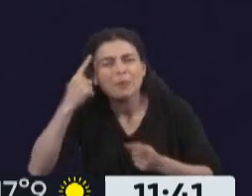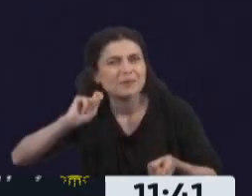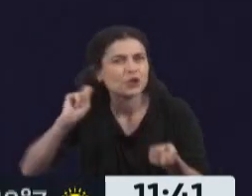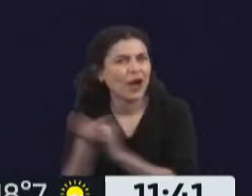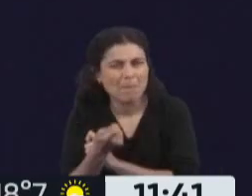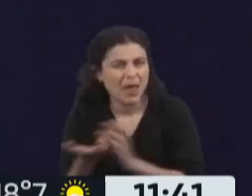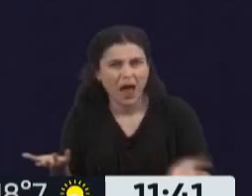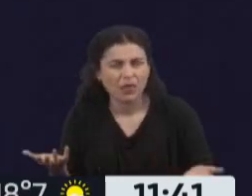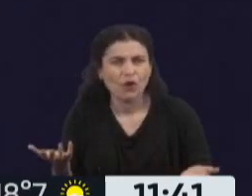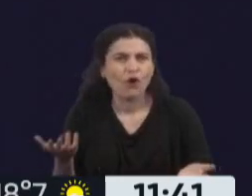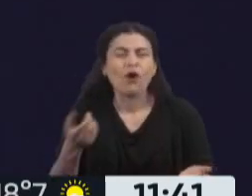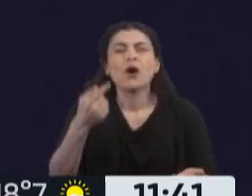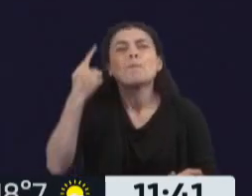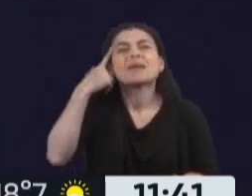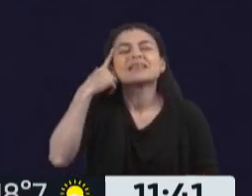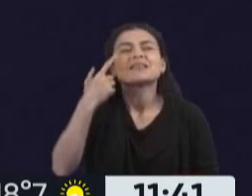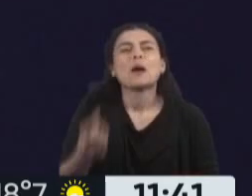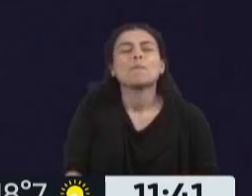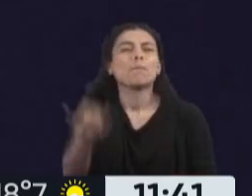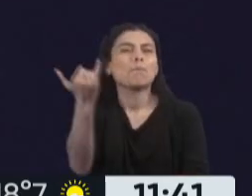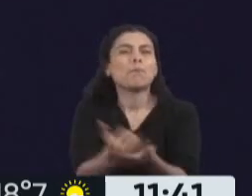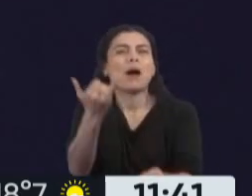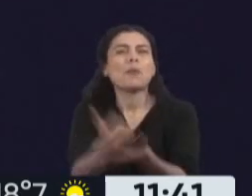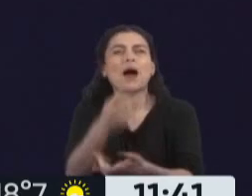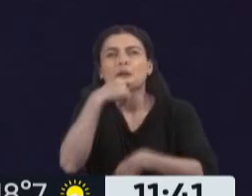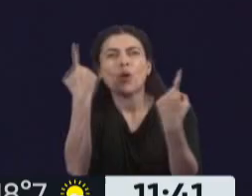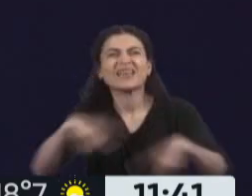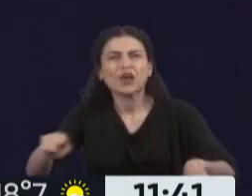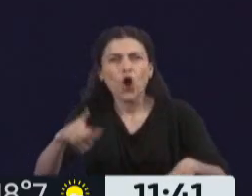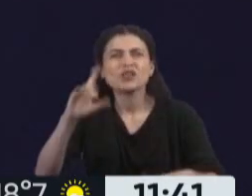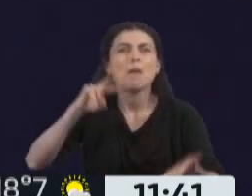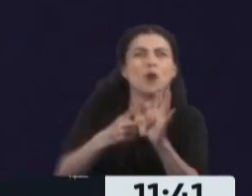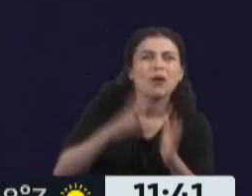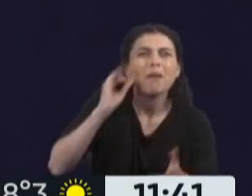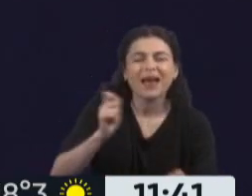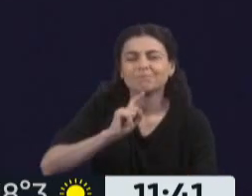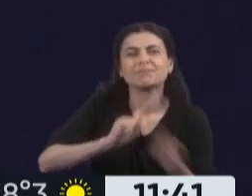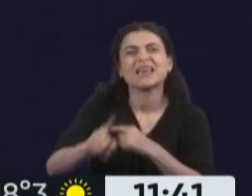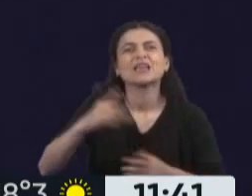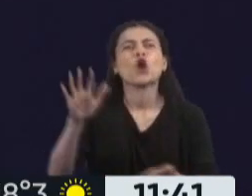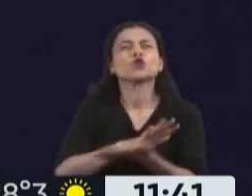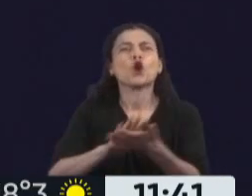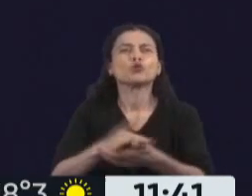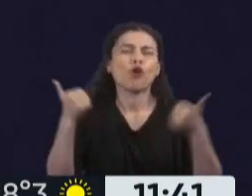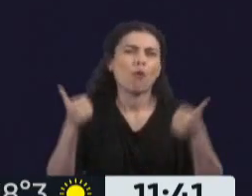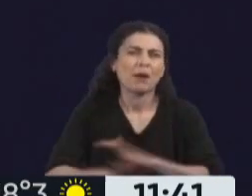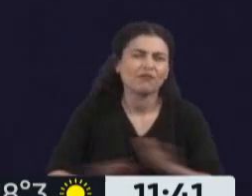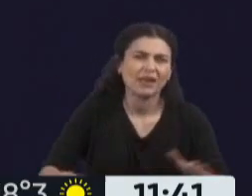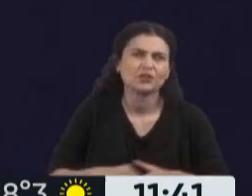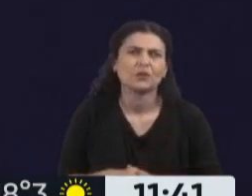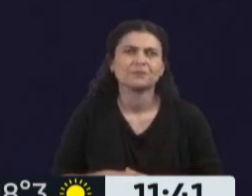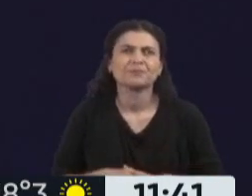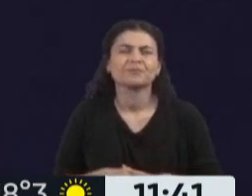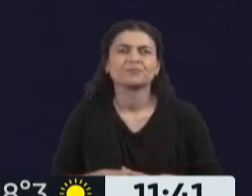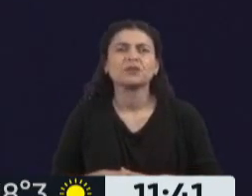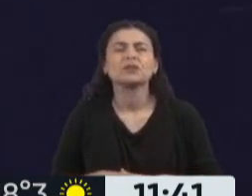vos tirabas una manzana al piso, subía en vez de bajar. Bueno, estos son los resultados, ¿no? Ese posicionamiento en contra de